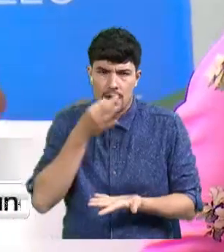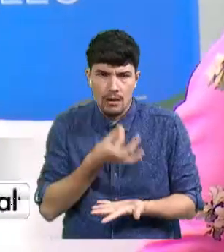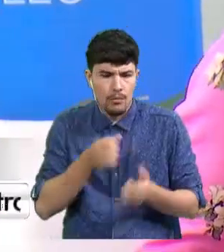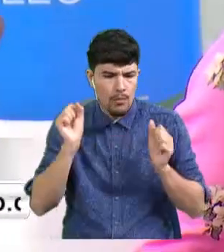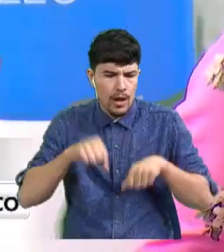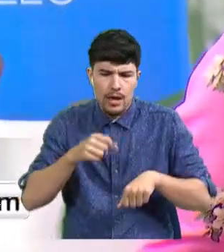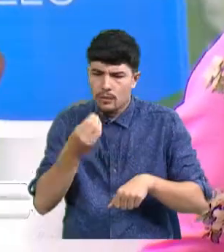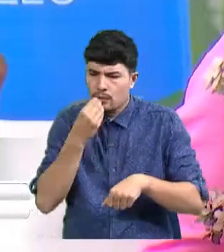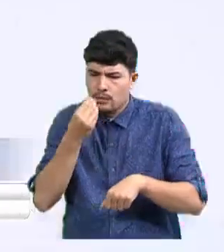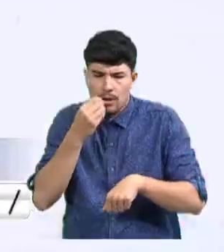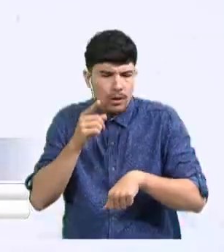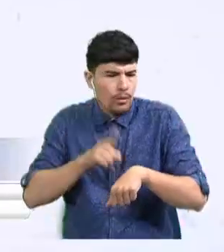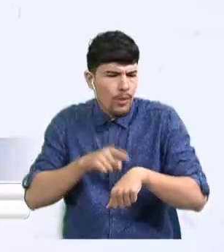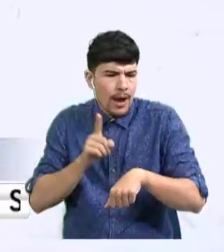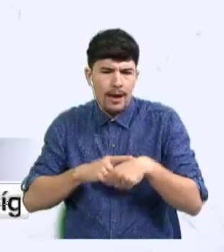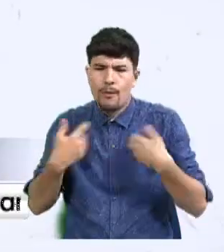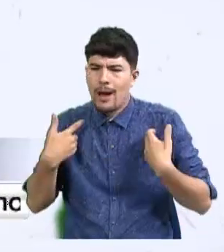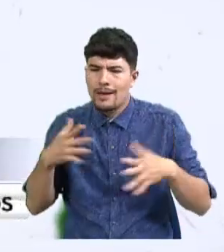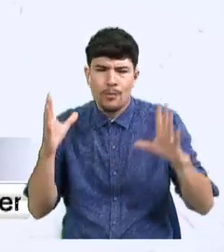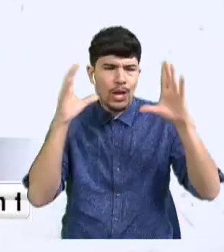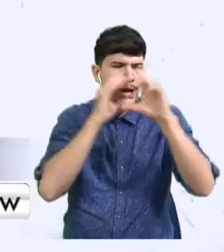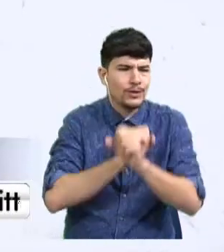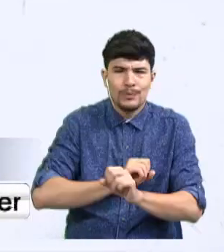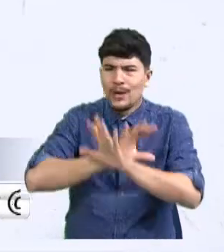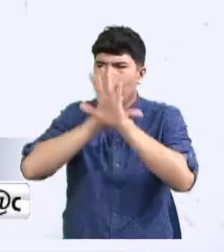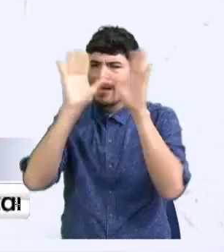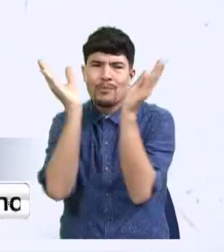Y nosotros nos hemos dado a conocer